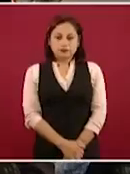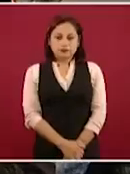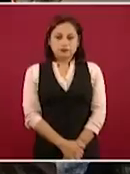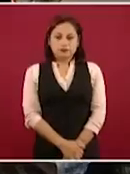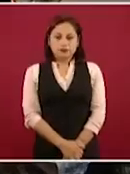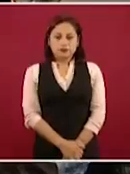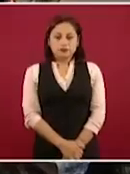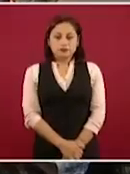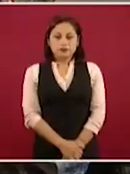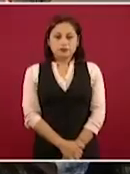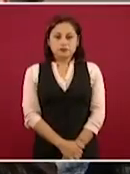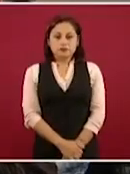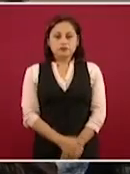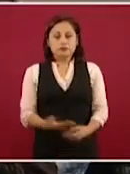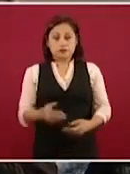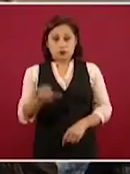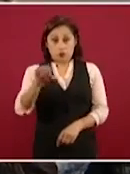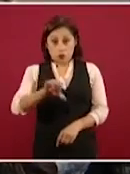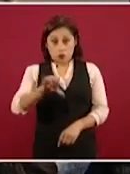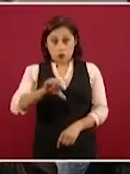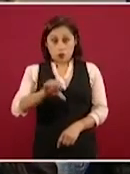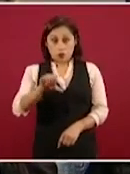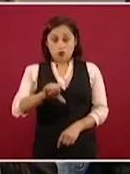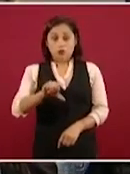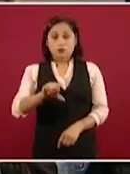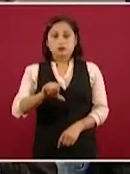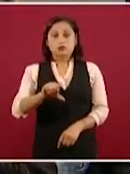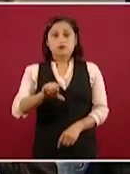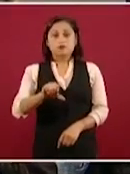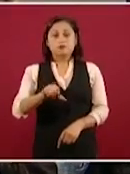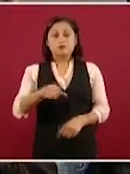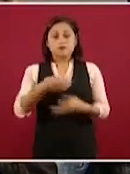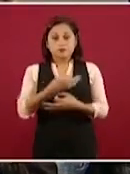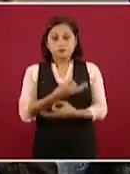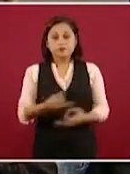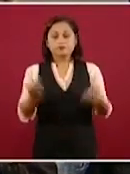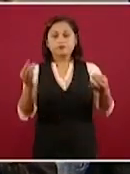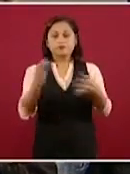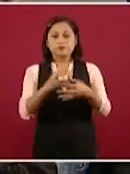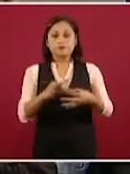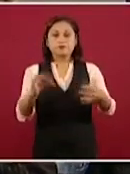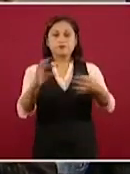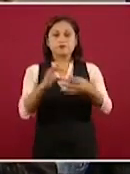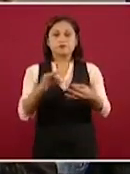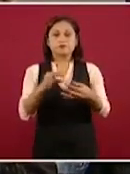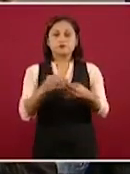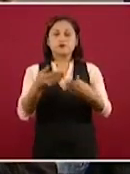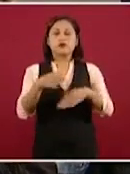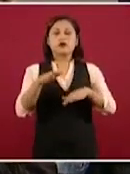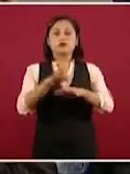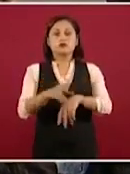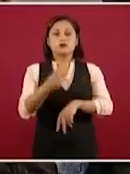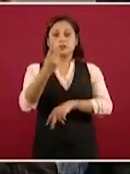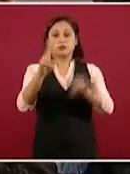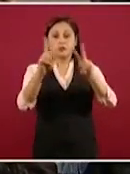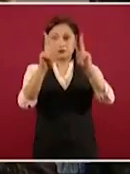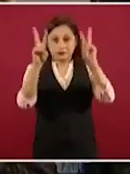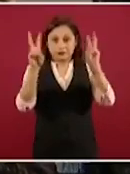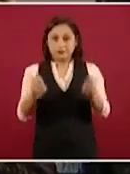Bueno, el día de hoy vamos a informar sobre dos asuntos